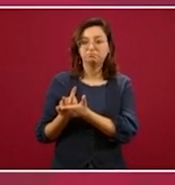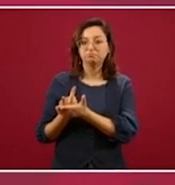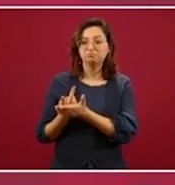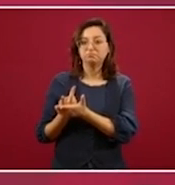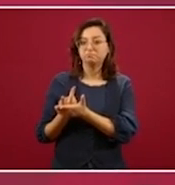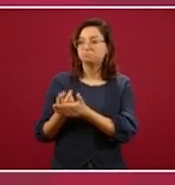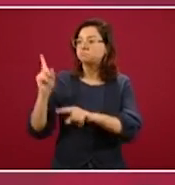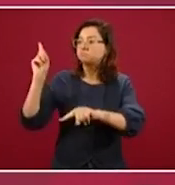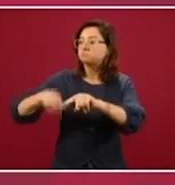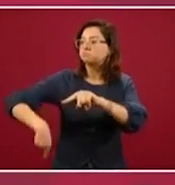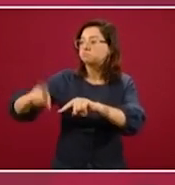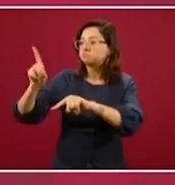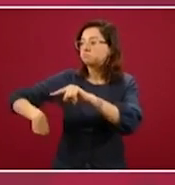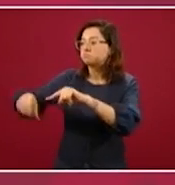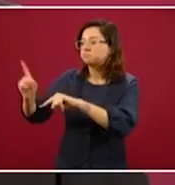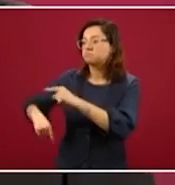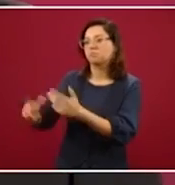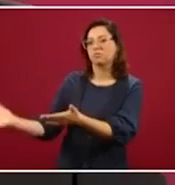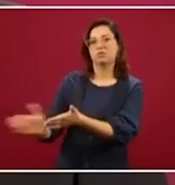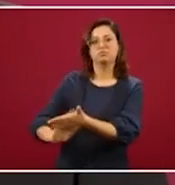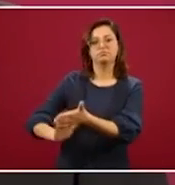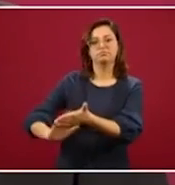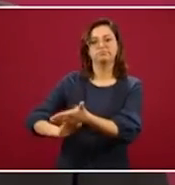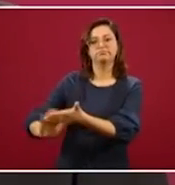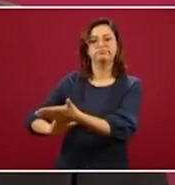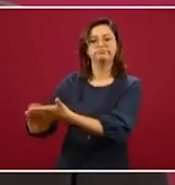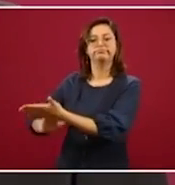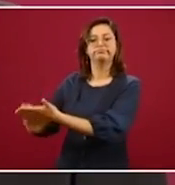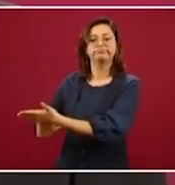no existirían, los borrarían.